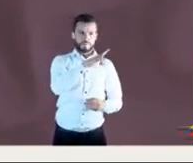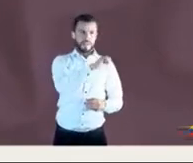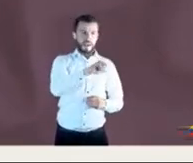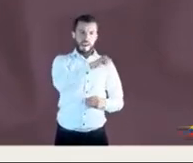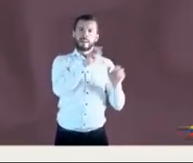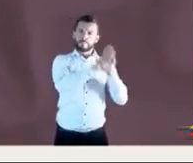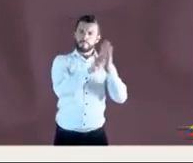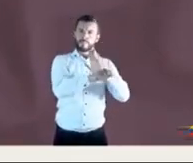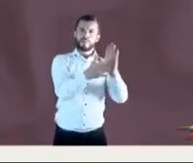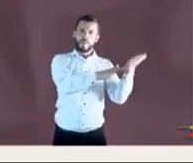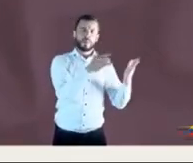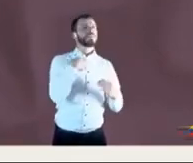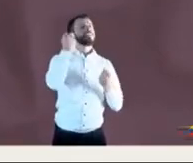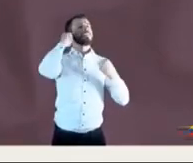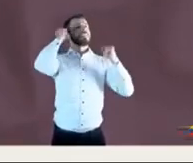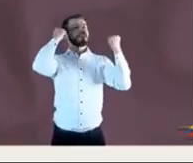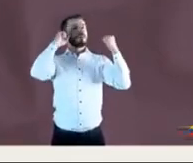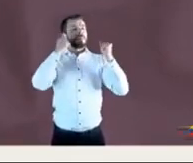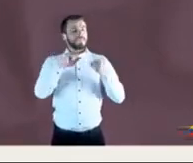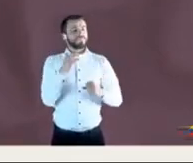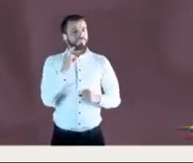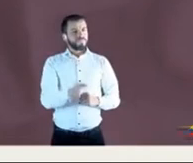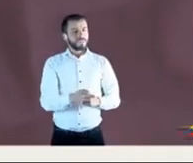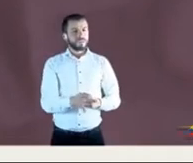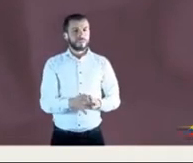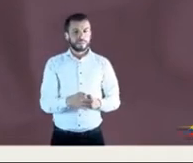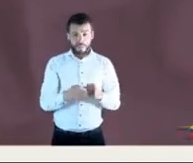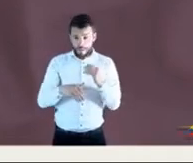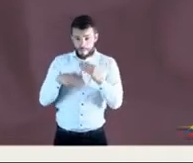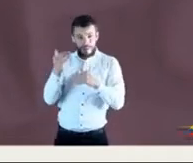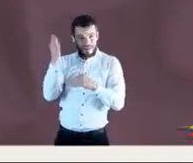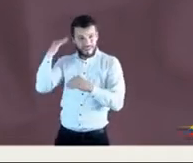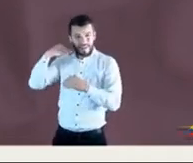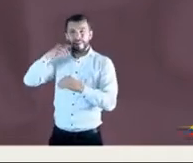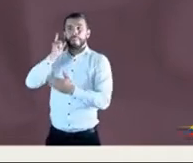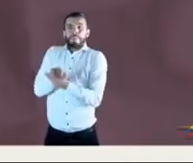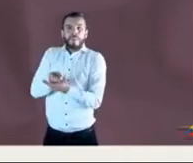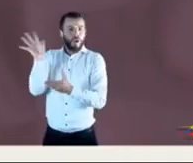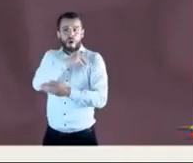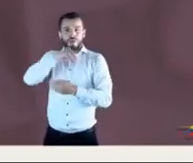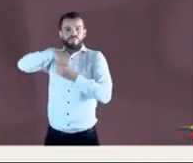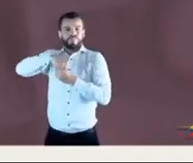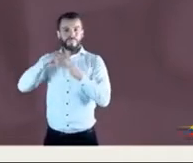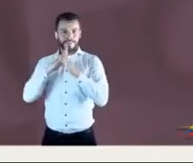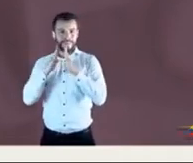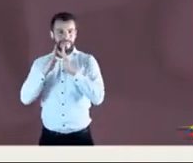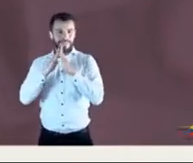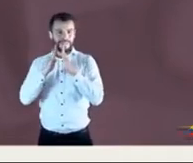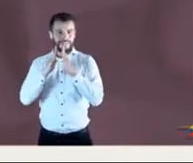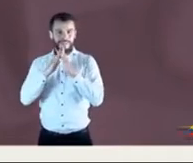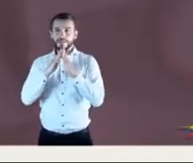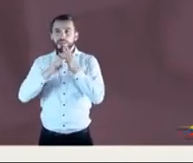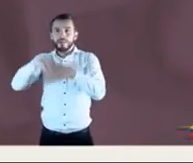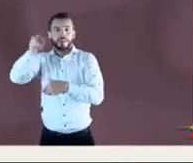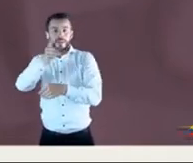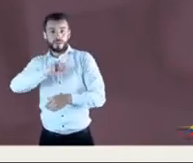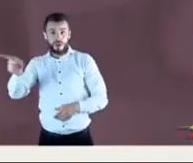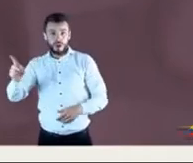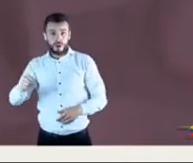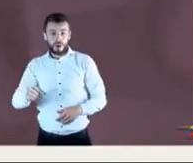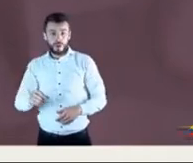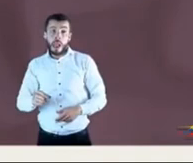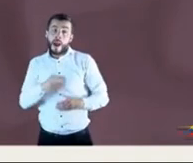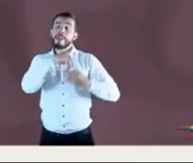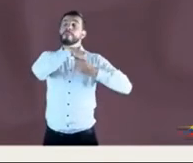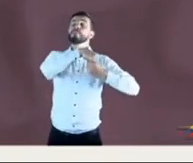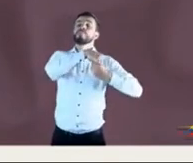de los hechos que se registraron durante el periodo de la cuarentena sucediera en los lugares de su residencia, lo que puede